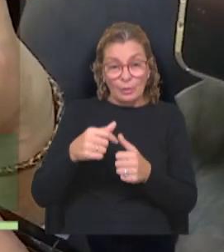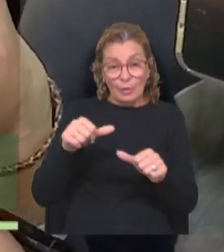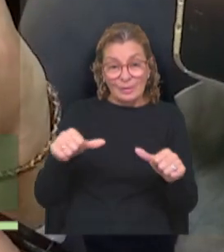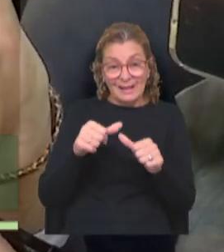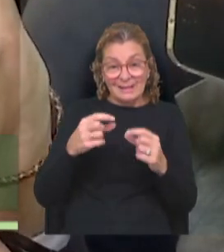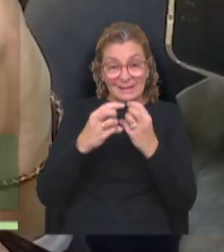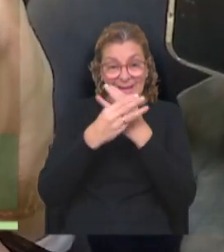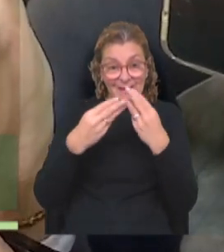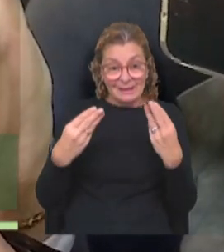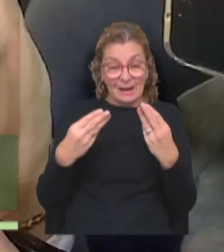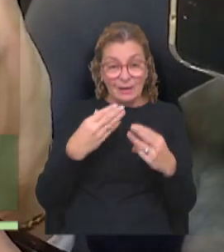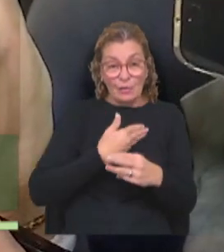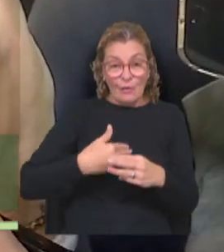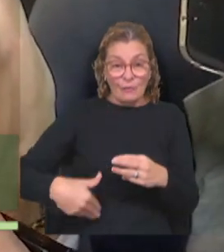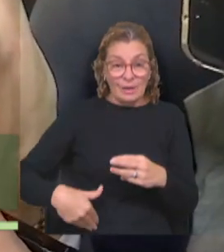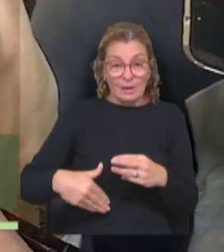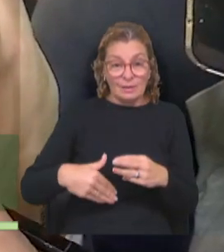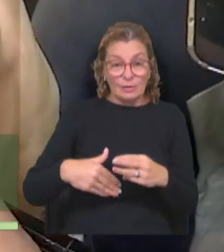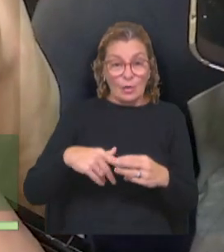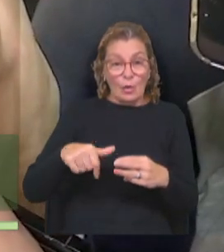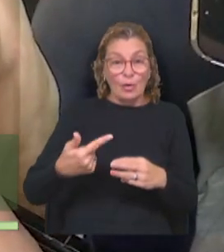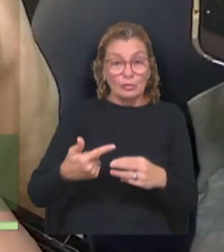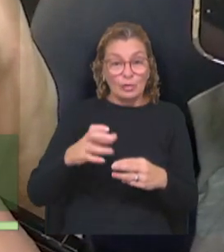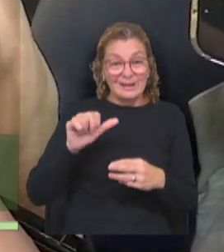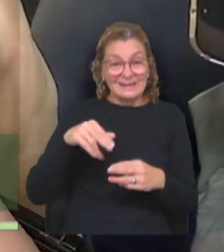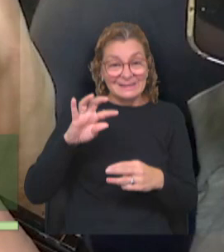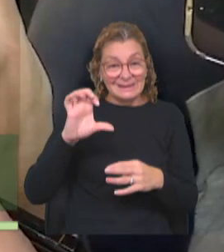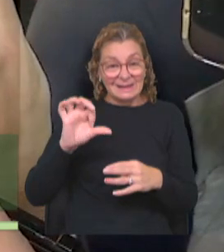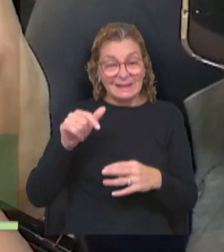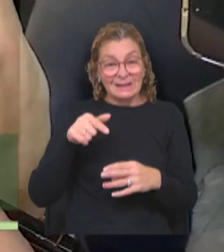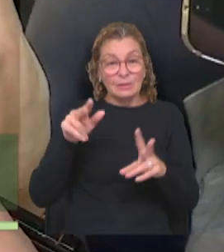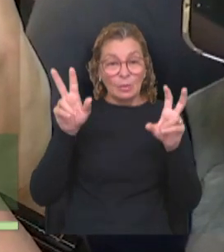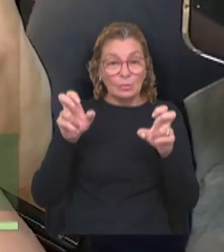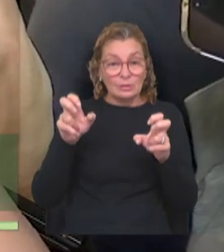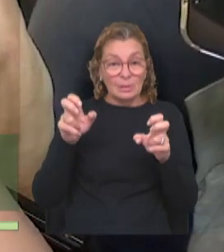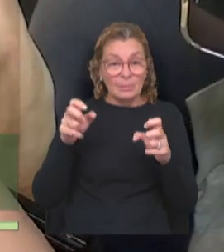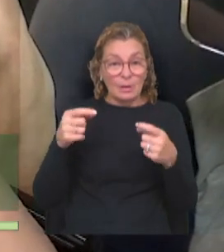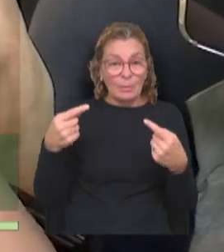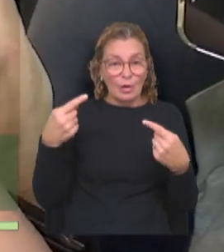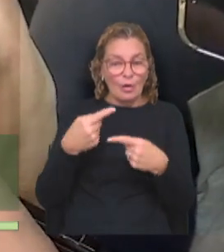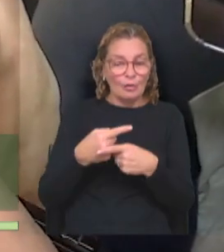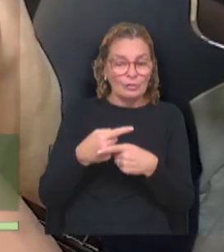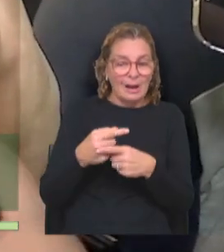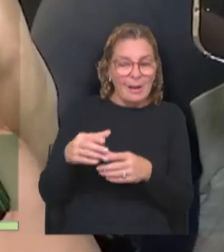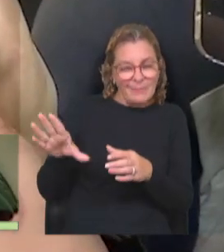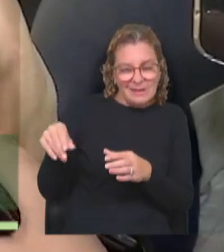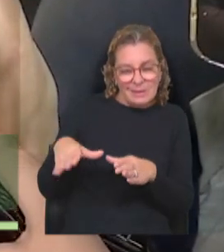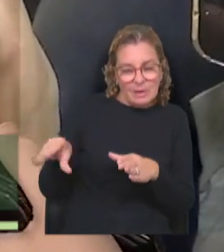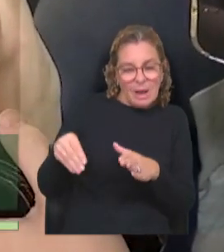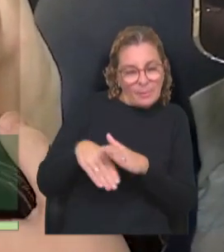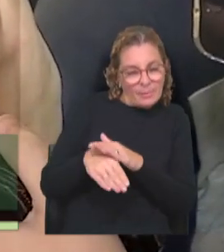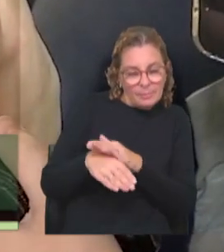en general en el gobierno nacional o en los entes autónomos. Es un tema de combate al clientelismo político, es un tema